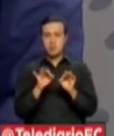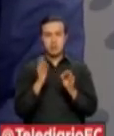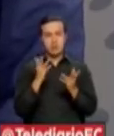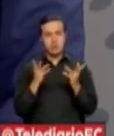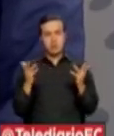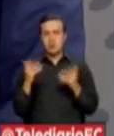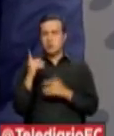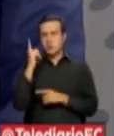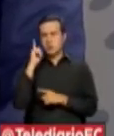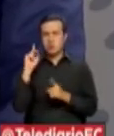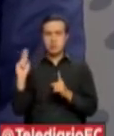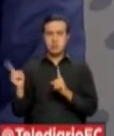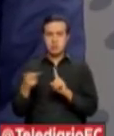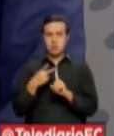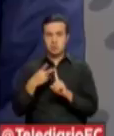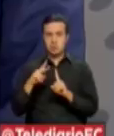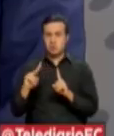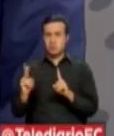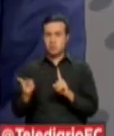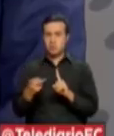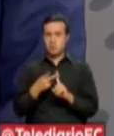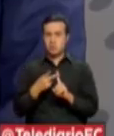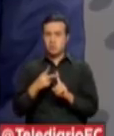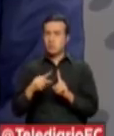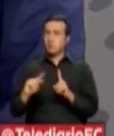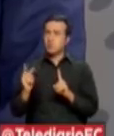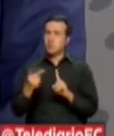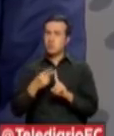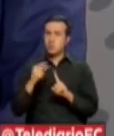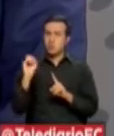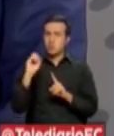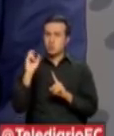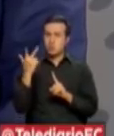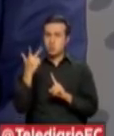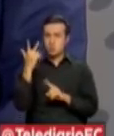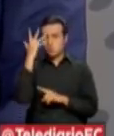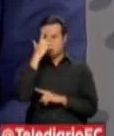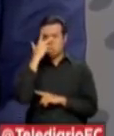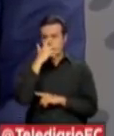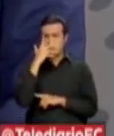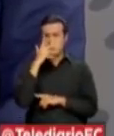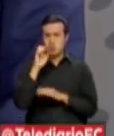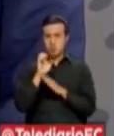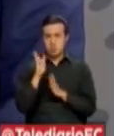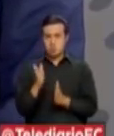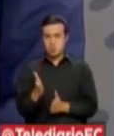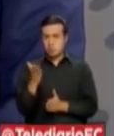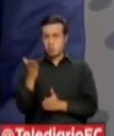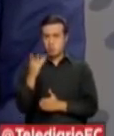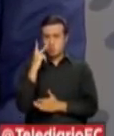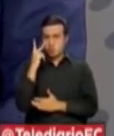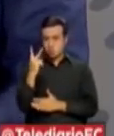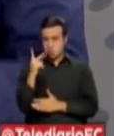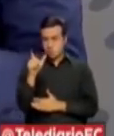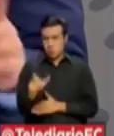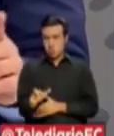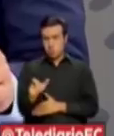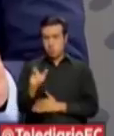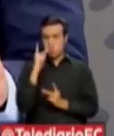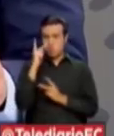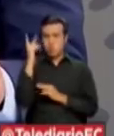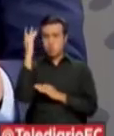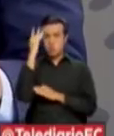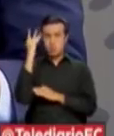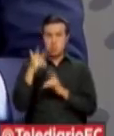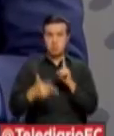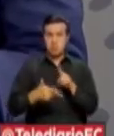es el segundo o tercer afro ecuatoriano que he visto en una pantalla